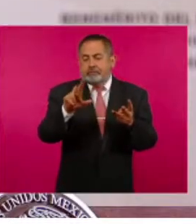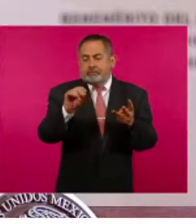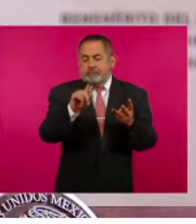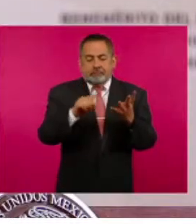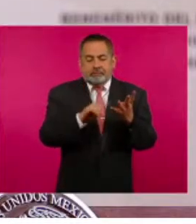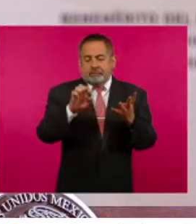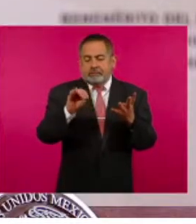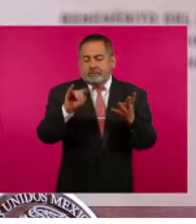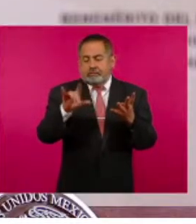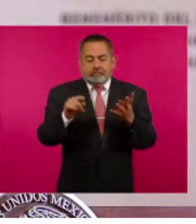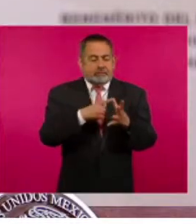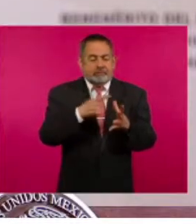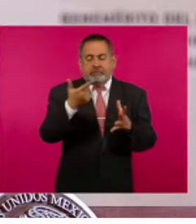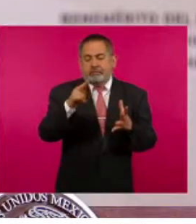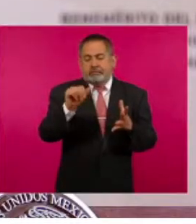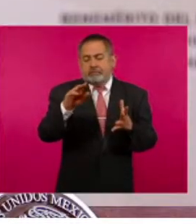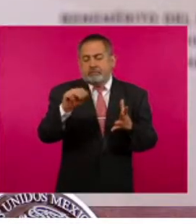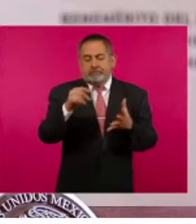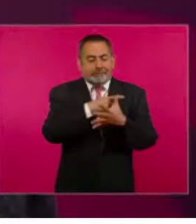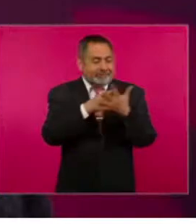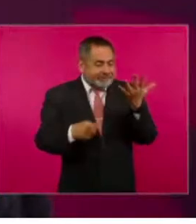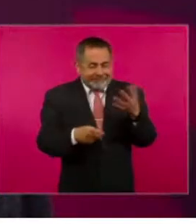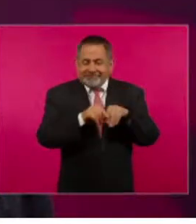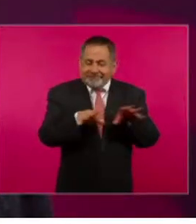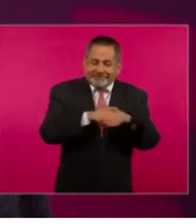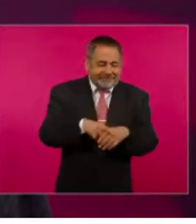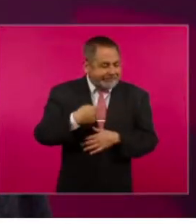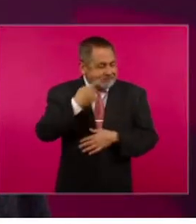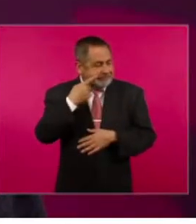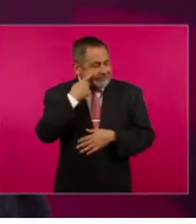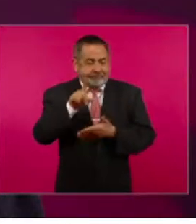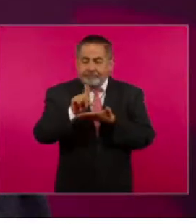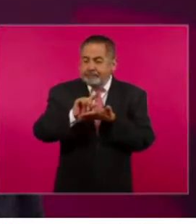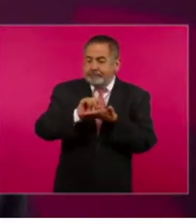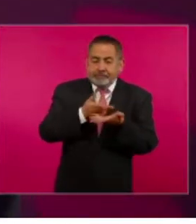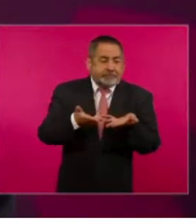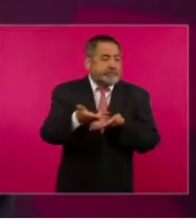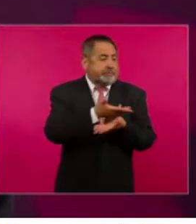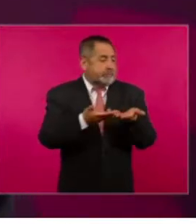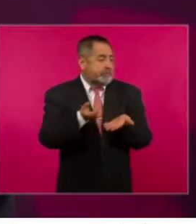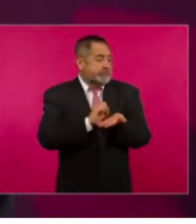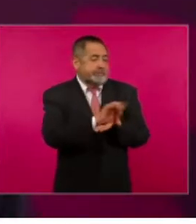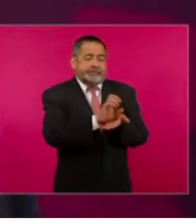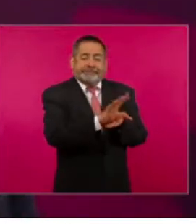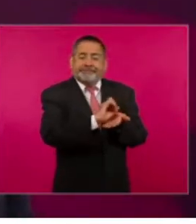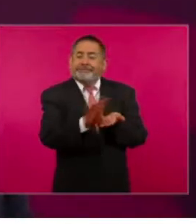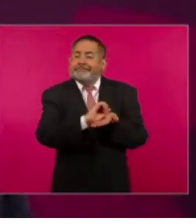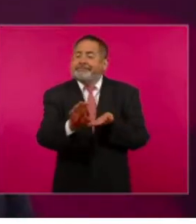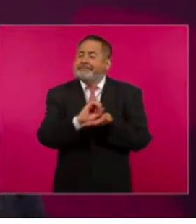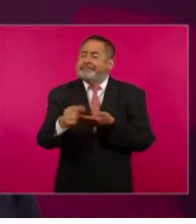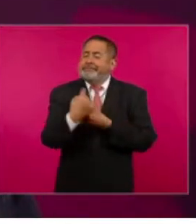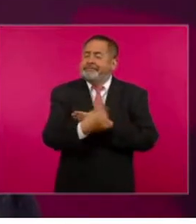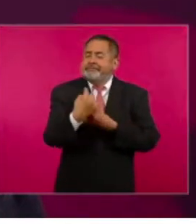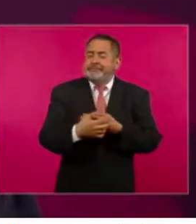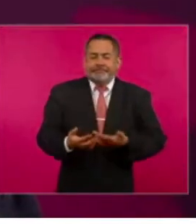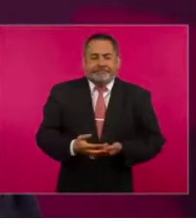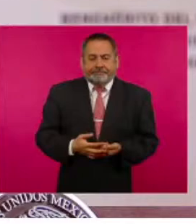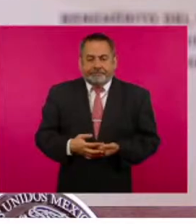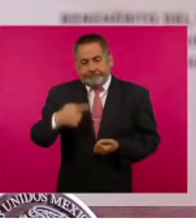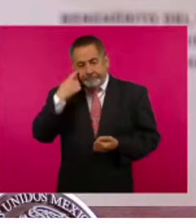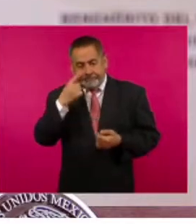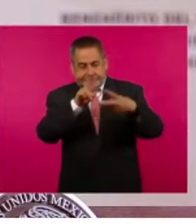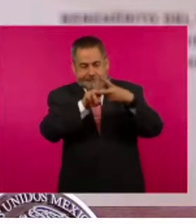Álvarez y Casa y Las Guacamayas. Estas son de las más retuiteadas y compartidas. Como se puede apreciar durante todos los